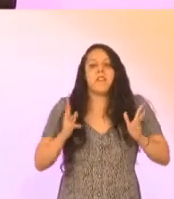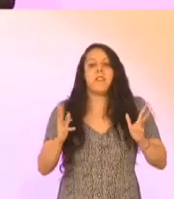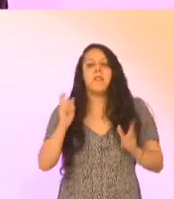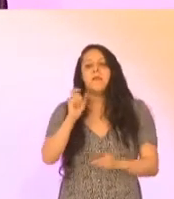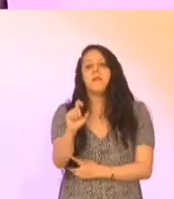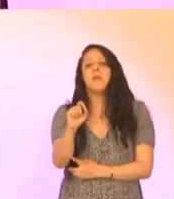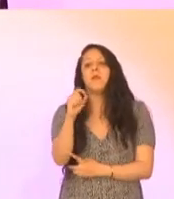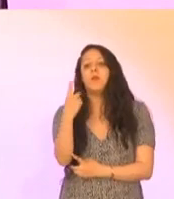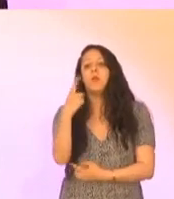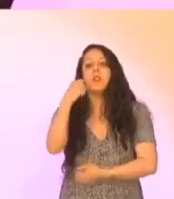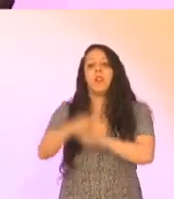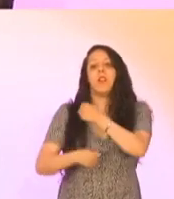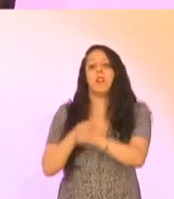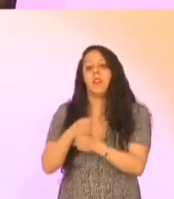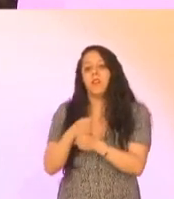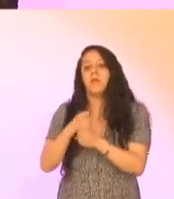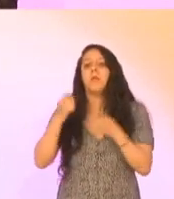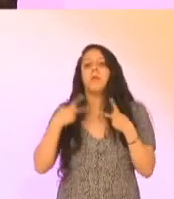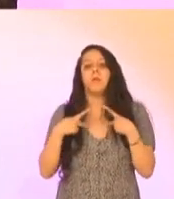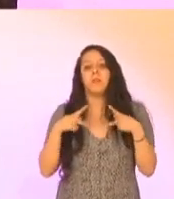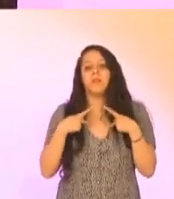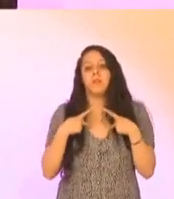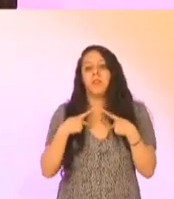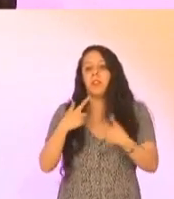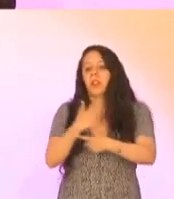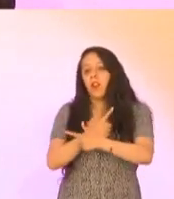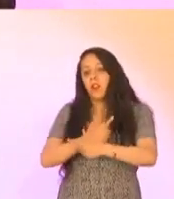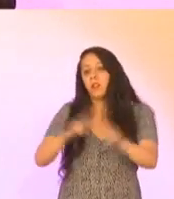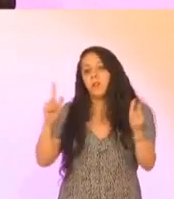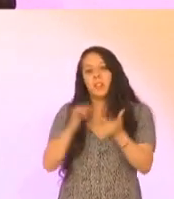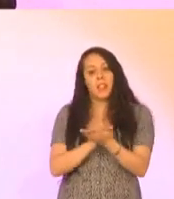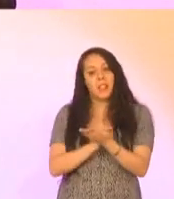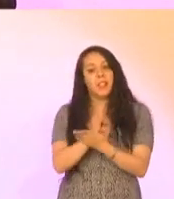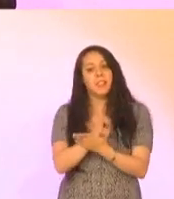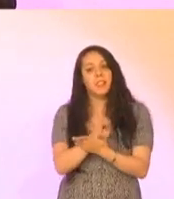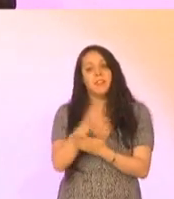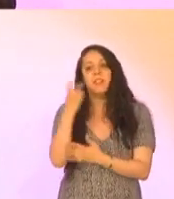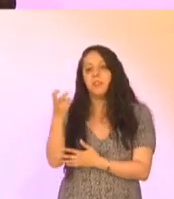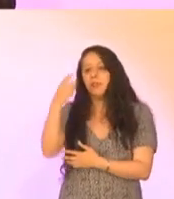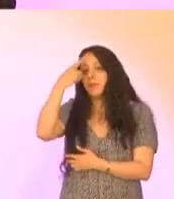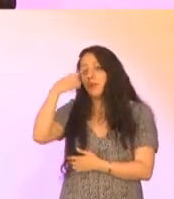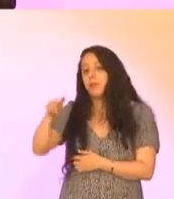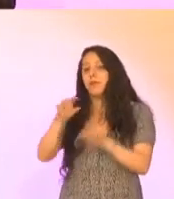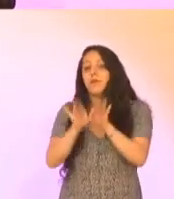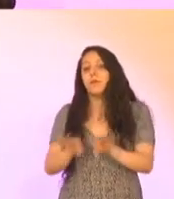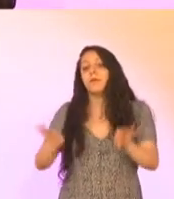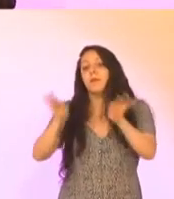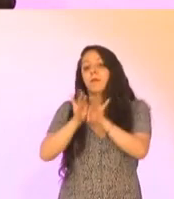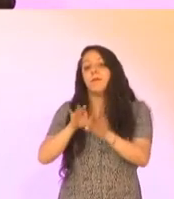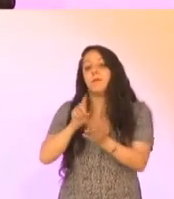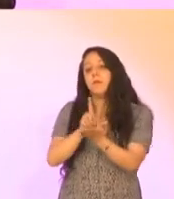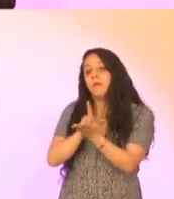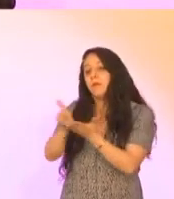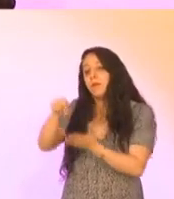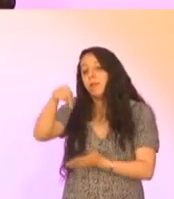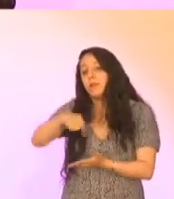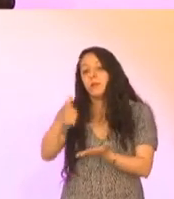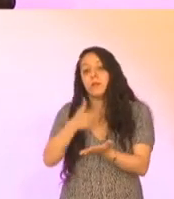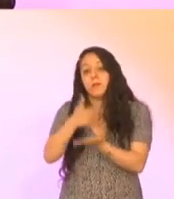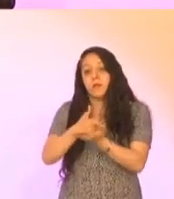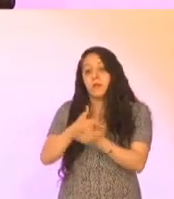ejercicio democrático de la lectura y de la promoción de esta como un importante derecho ha conquistado en esta ciudad de innovaciones